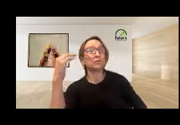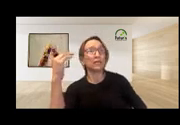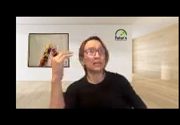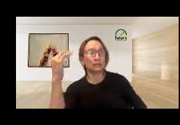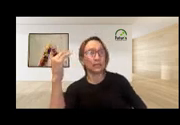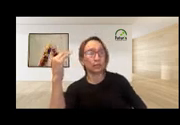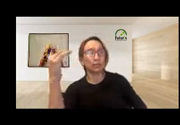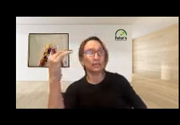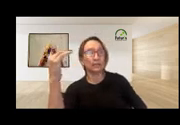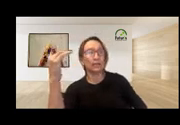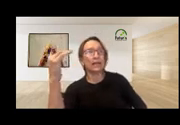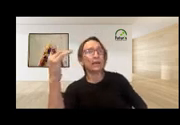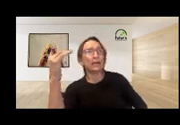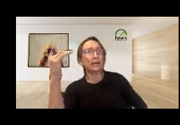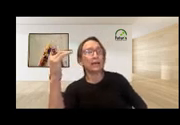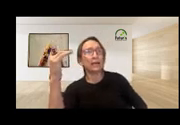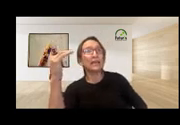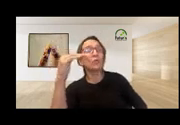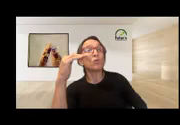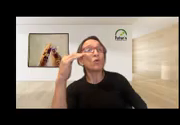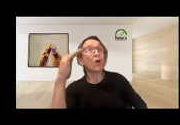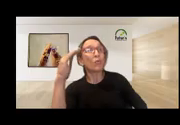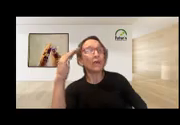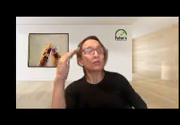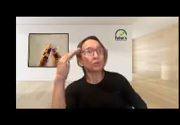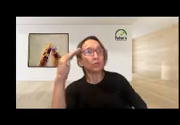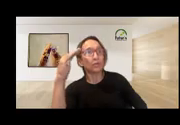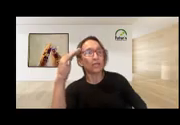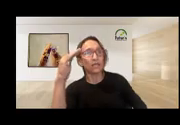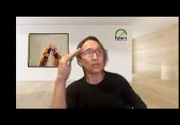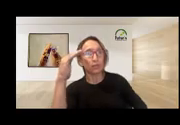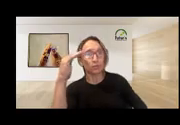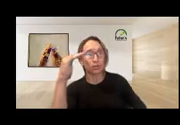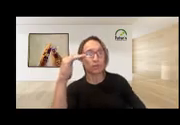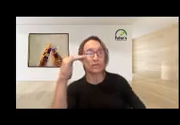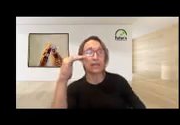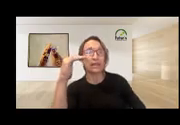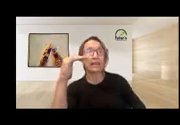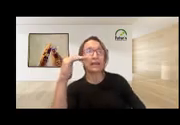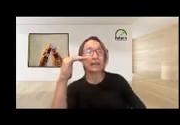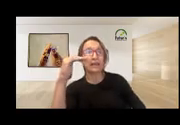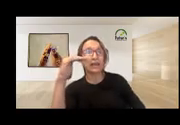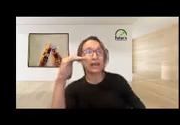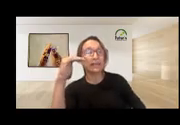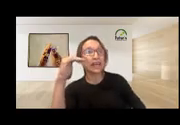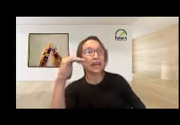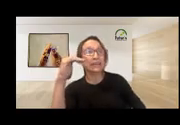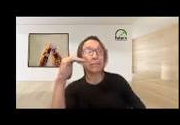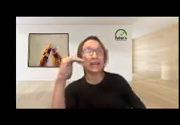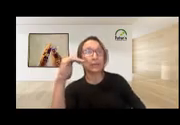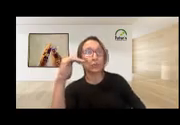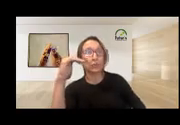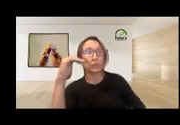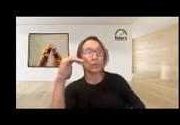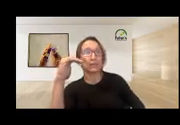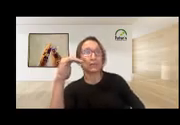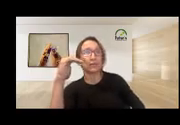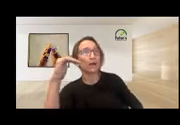que hubo cientos de glaciaciones y hubo aumentos y disminuciones de